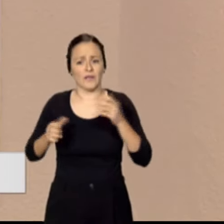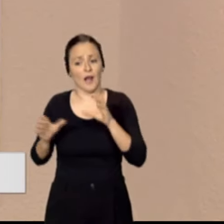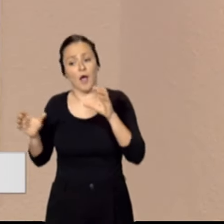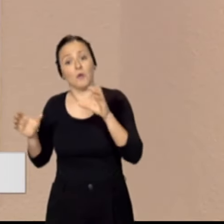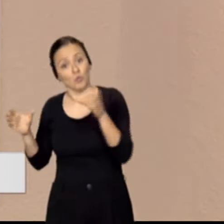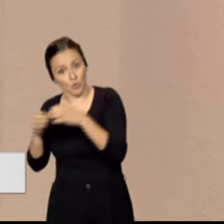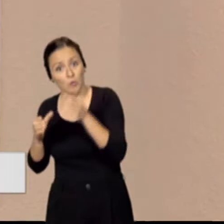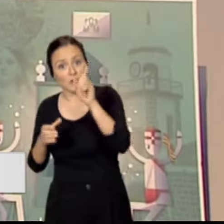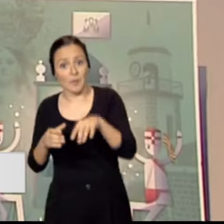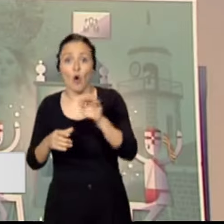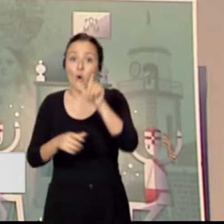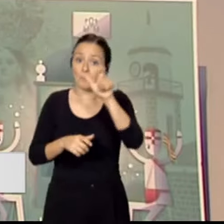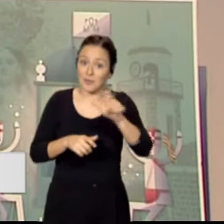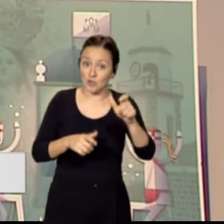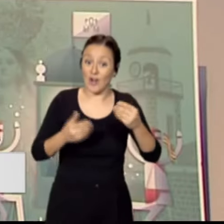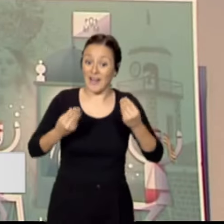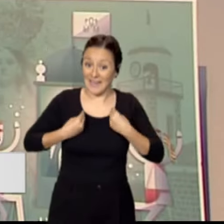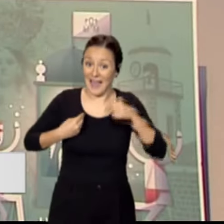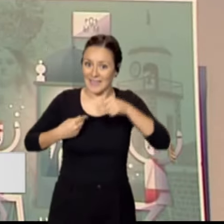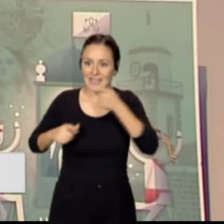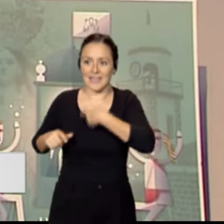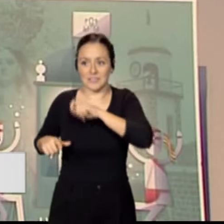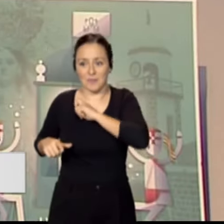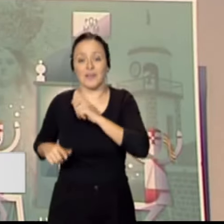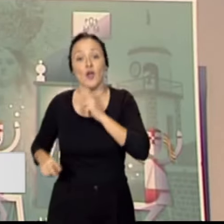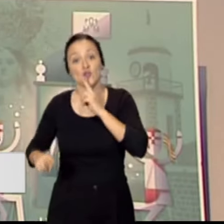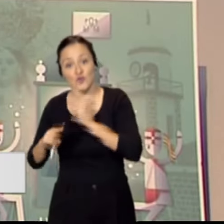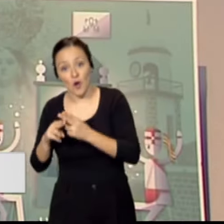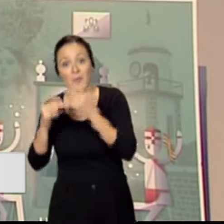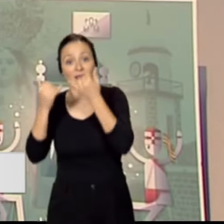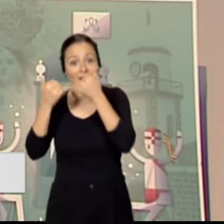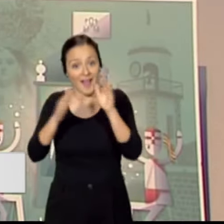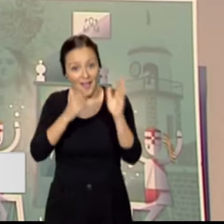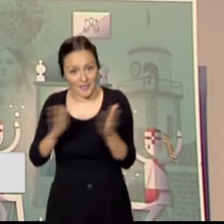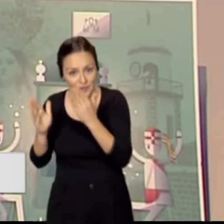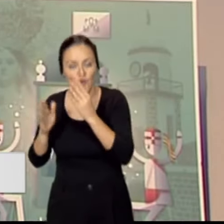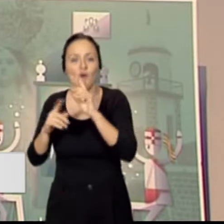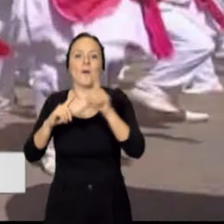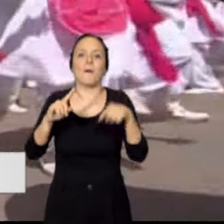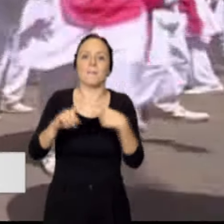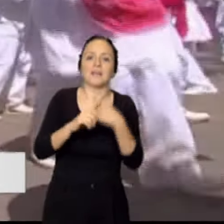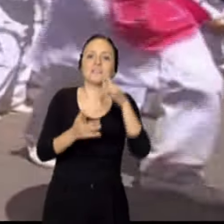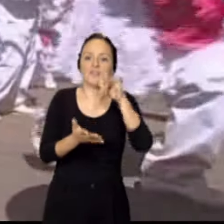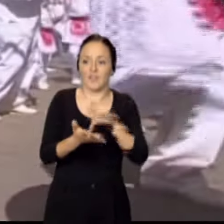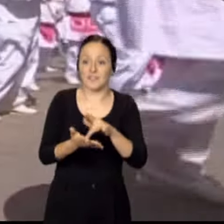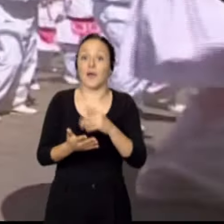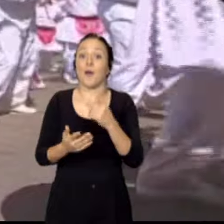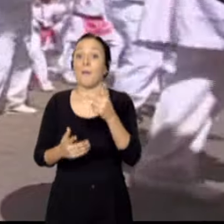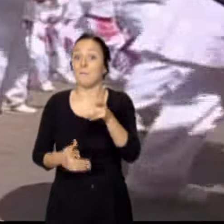España deberá incluir en nombre la edición de la fiesta y la fecha de celebración el premios de